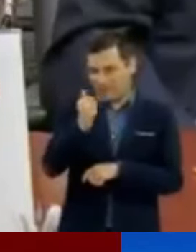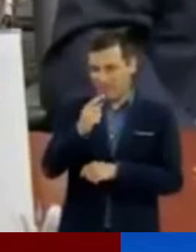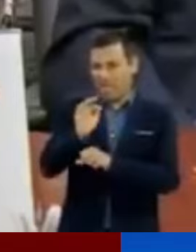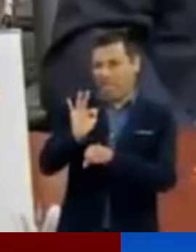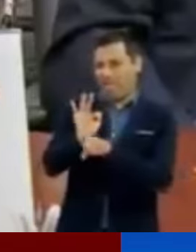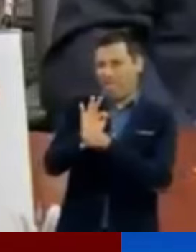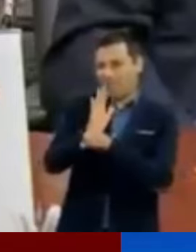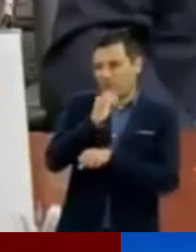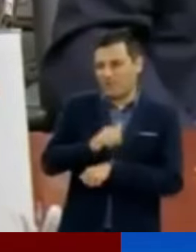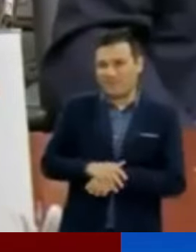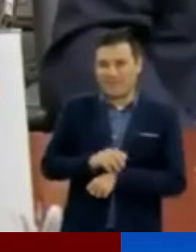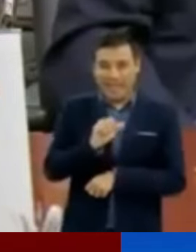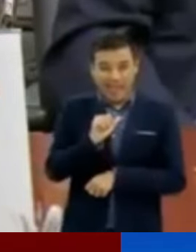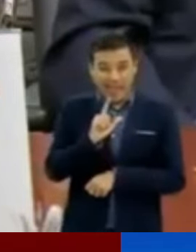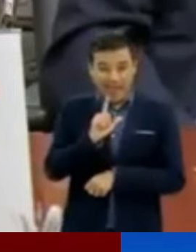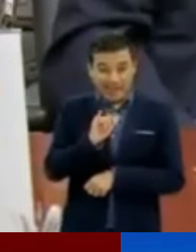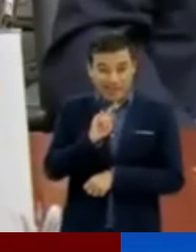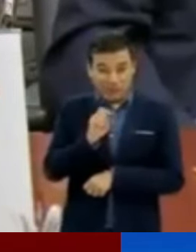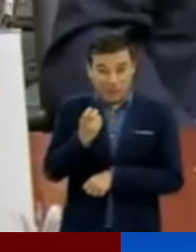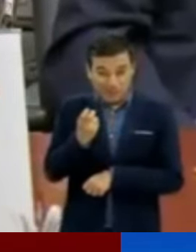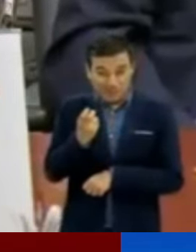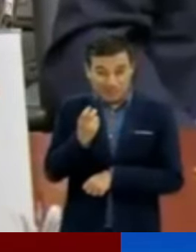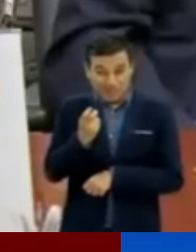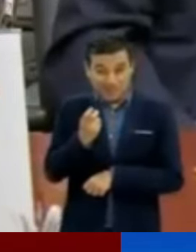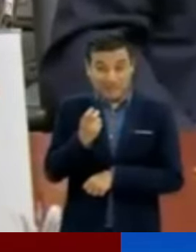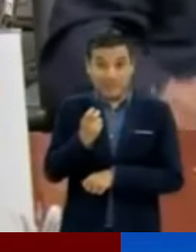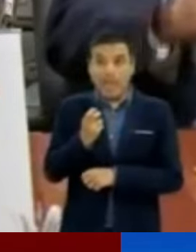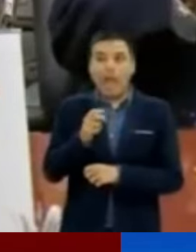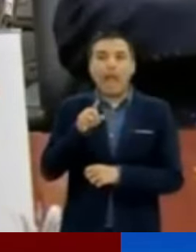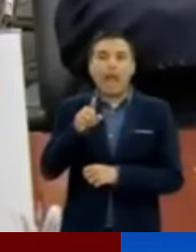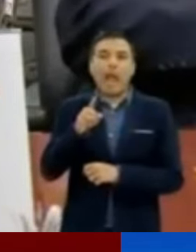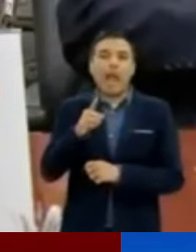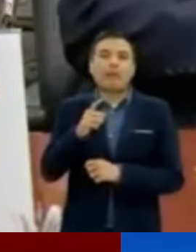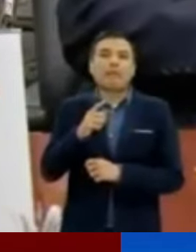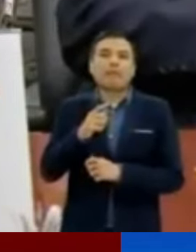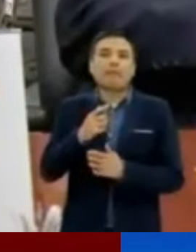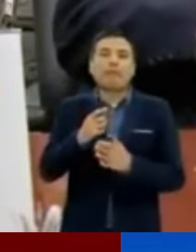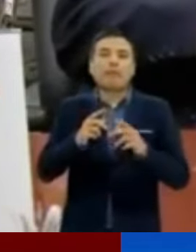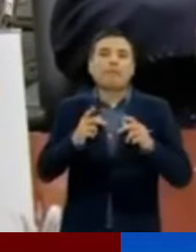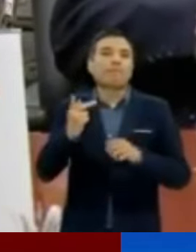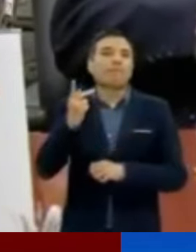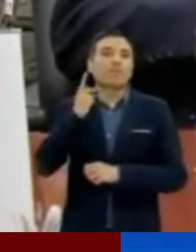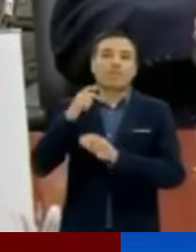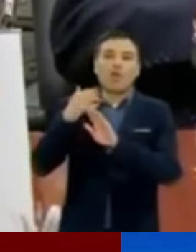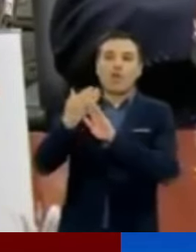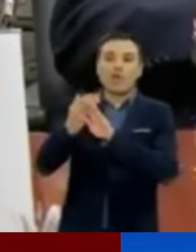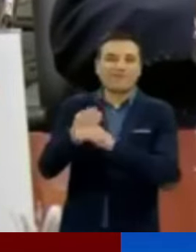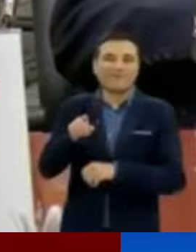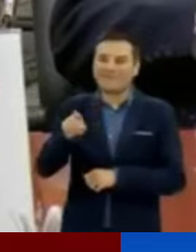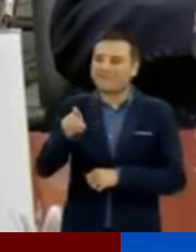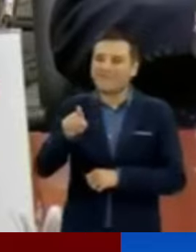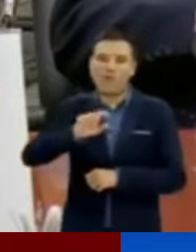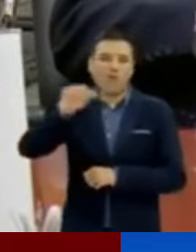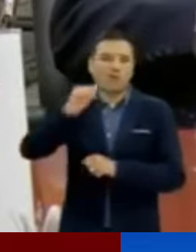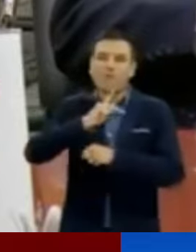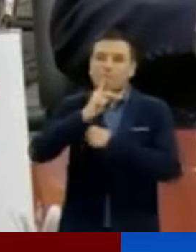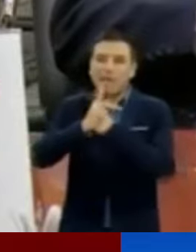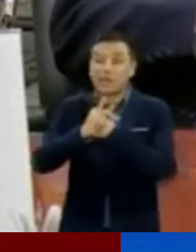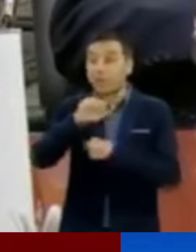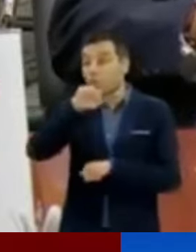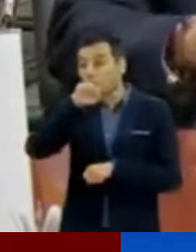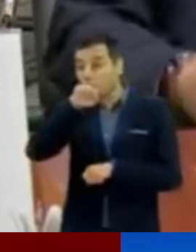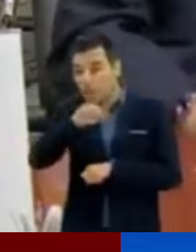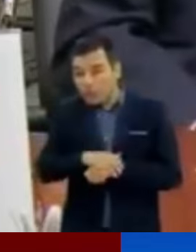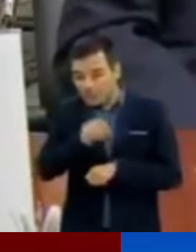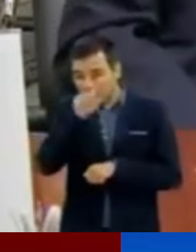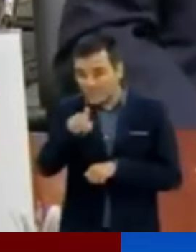indefendible. Alito Moreno no es ningún perseguido político, señores y señoras. Es un vendepatrias, es un corrupto, es un